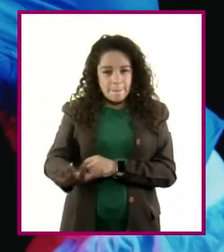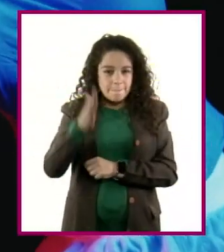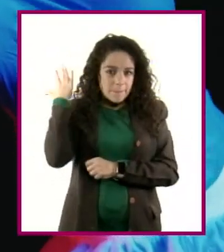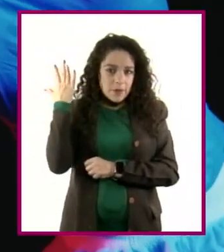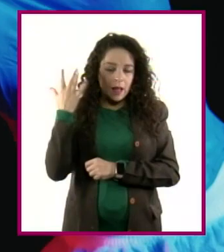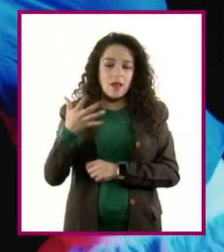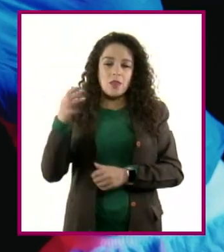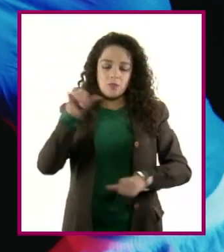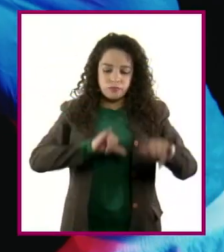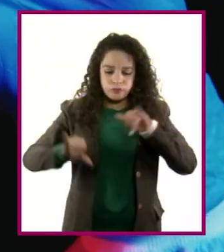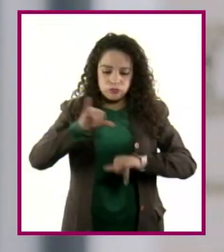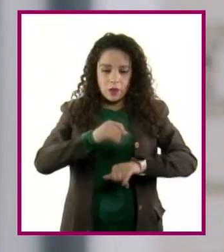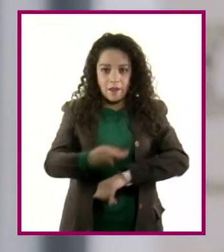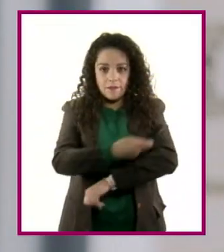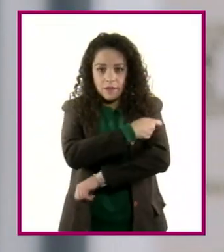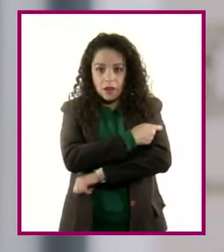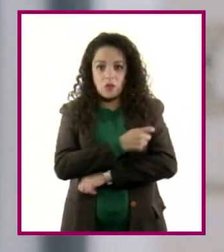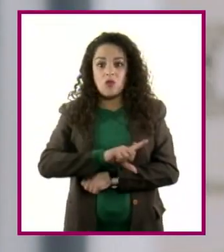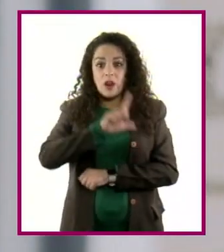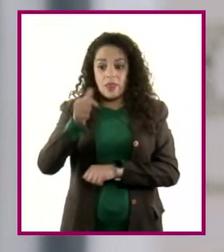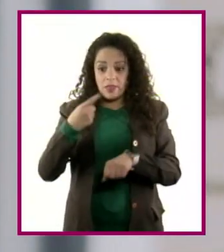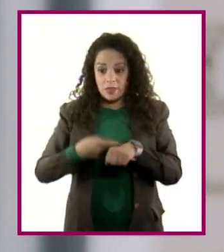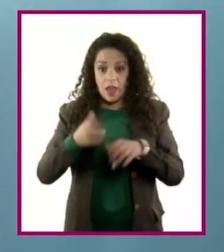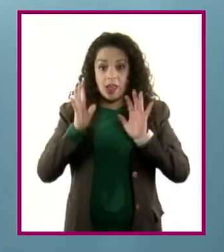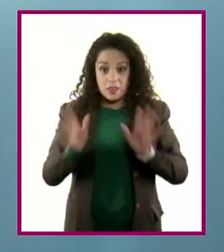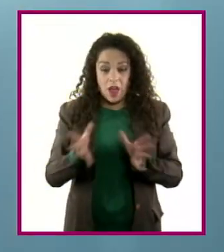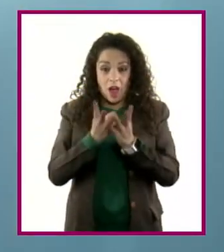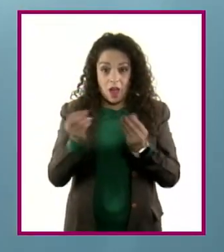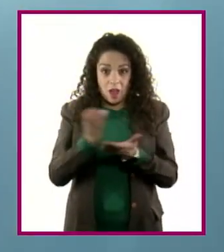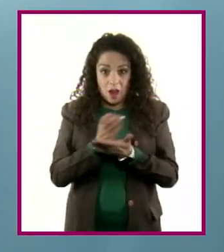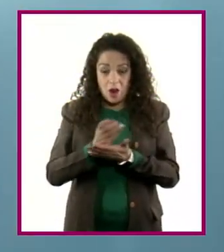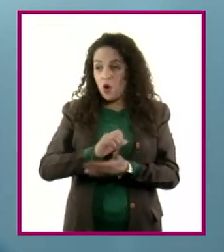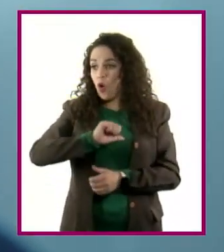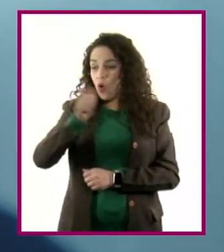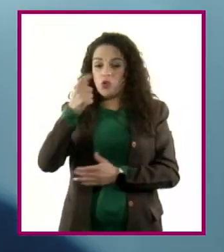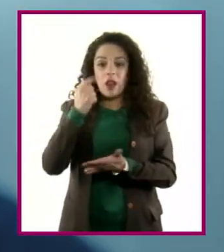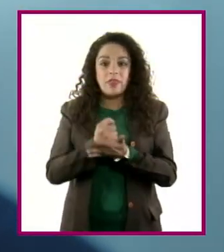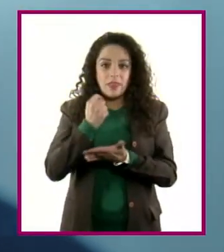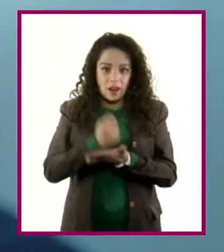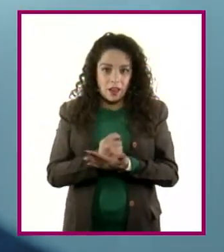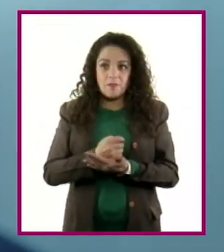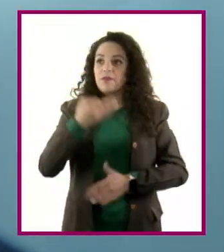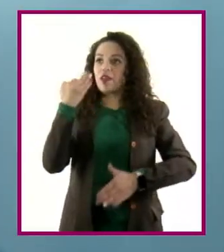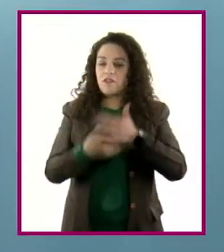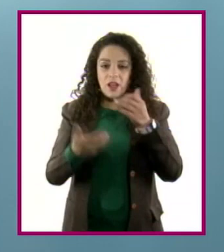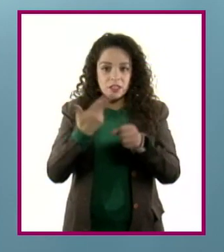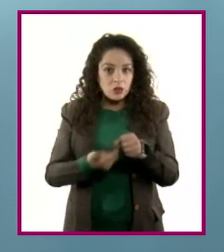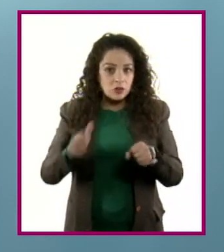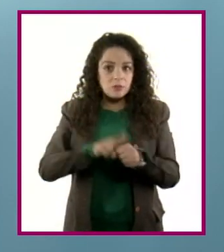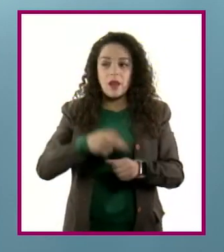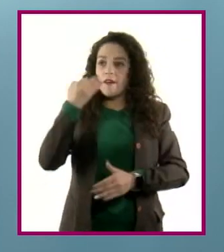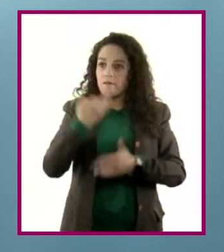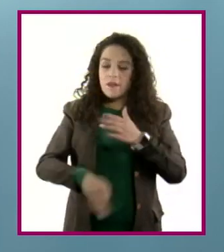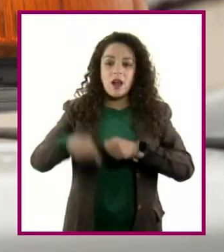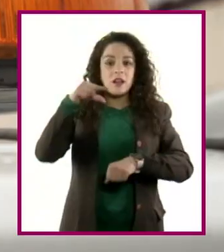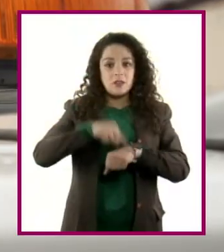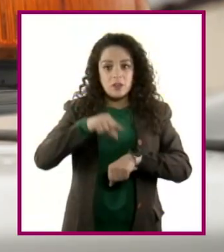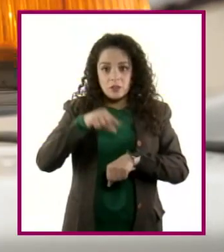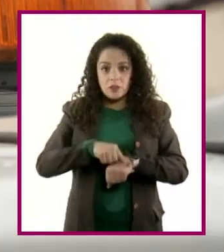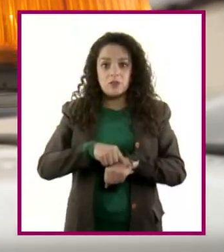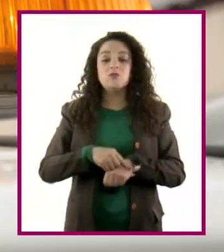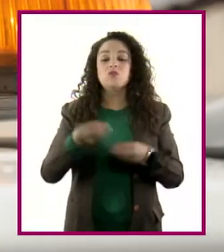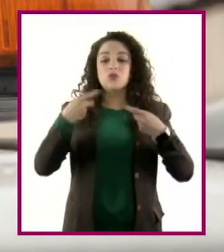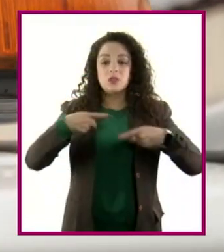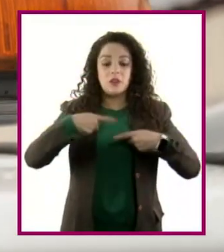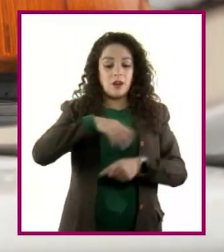también secuelas de la enfermedad, problemas de salud mental, falta de hospitales, médicos e insumos, aumento en fallecimientos, tardanza